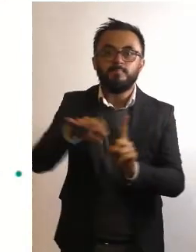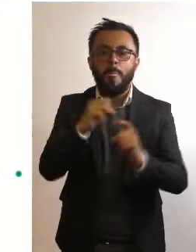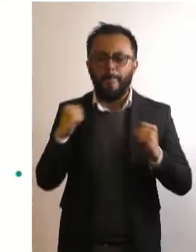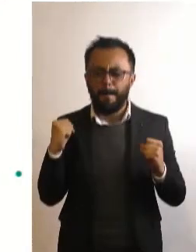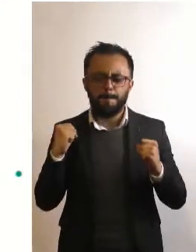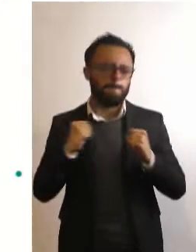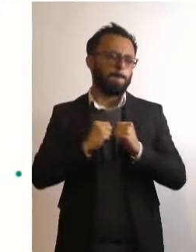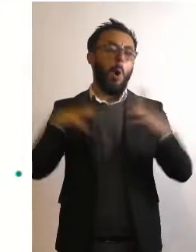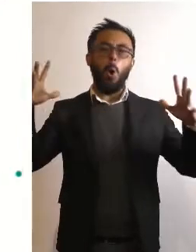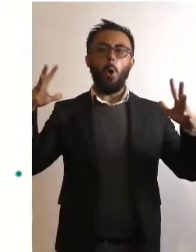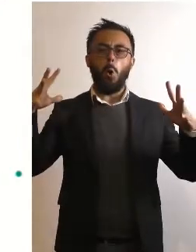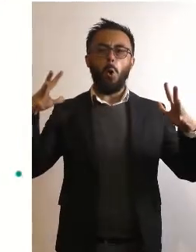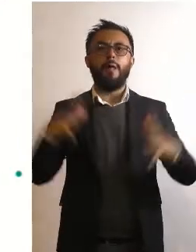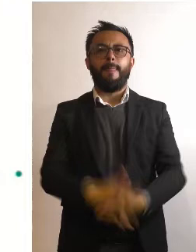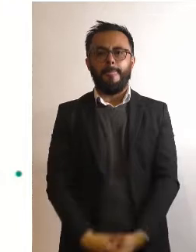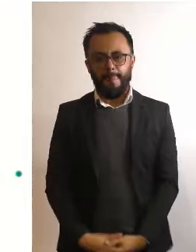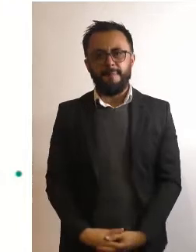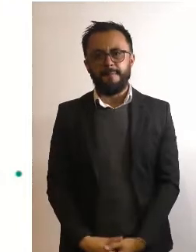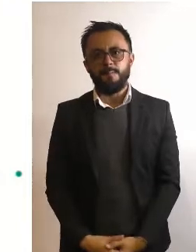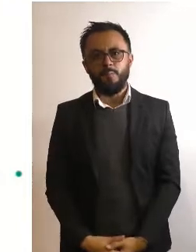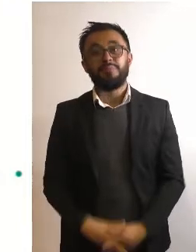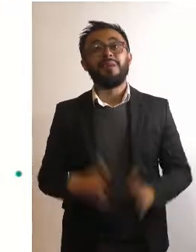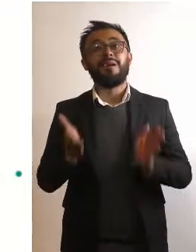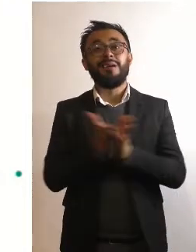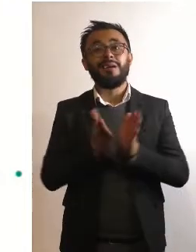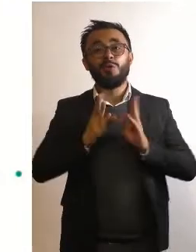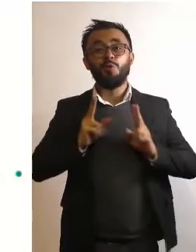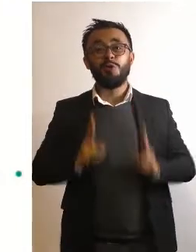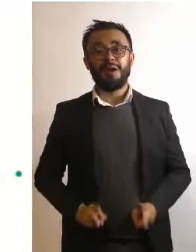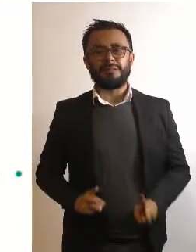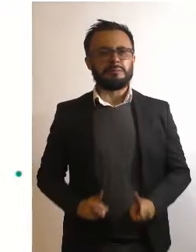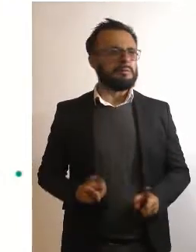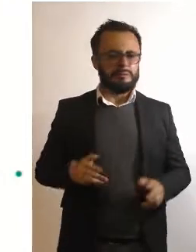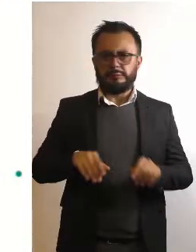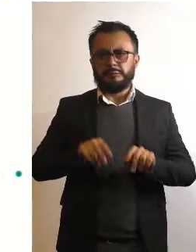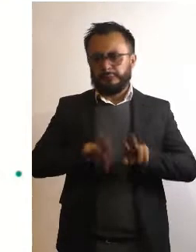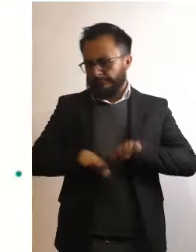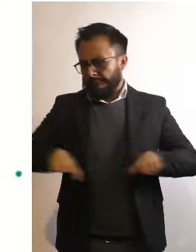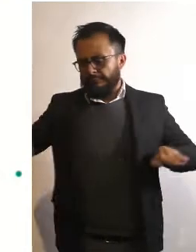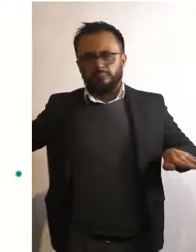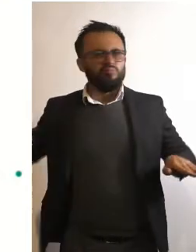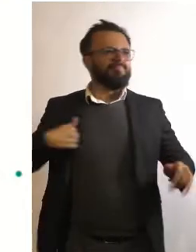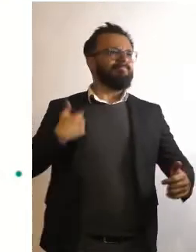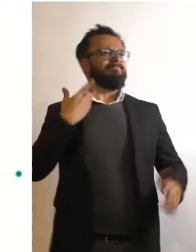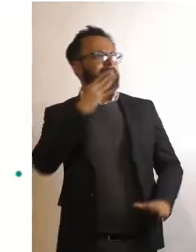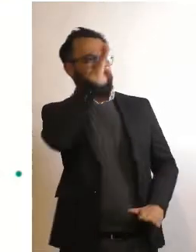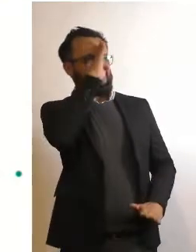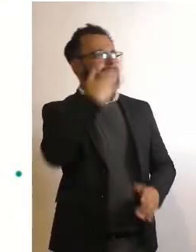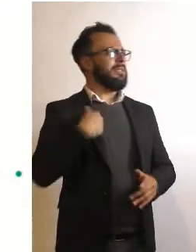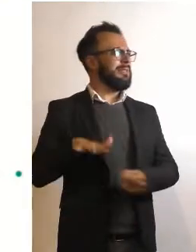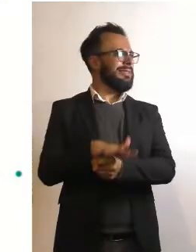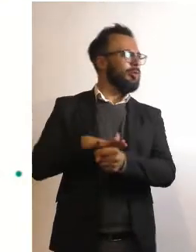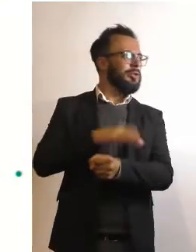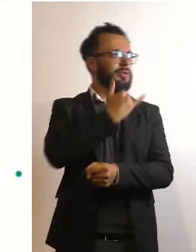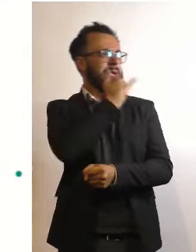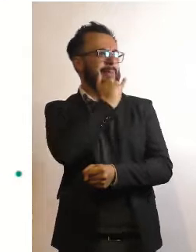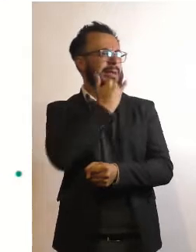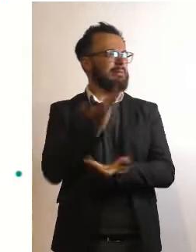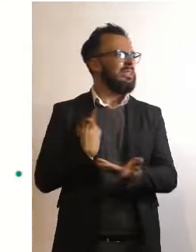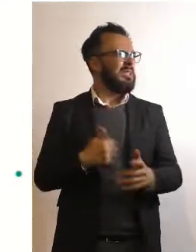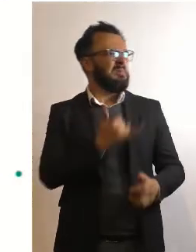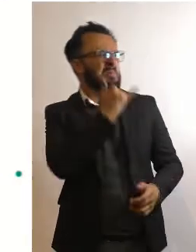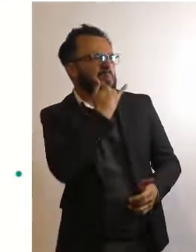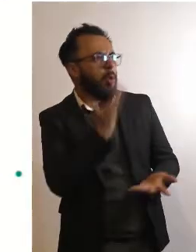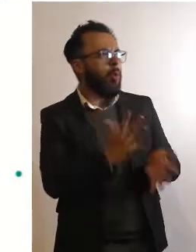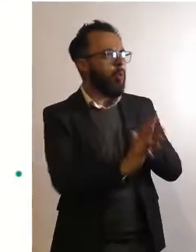estudiantes tenían dudas con relación a lo que estaba ocurriendo, falta de conocimiento, falta de información, y es